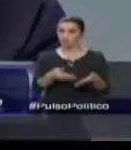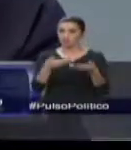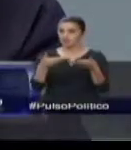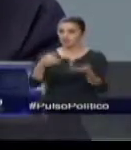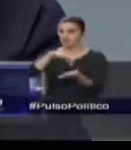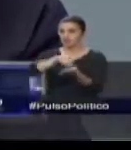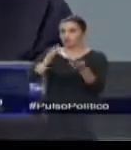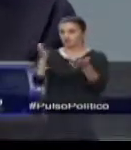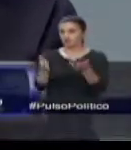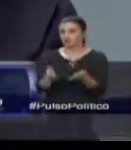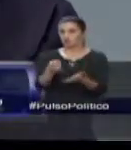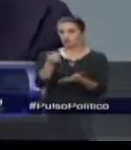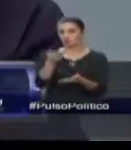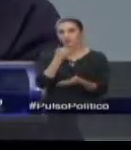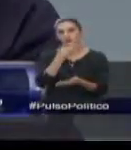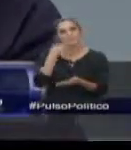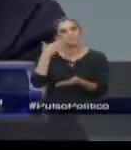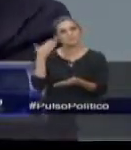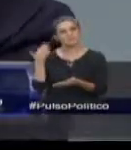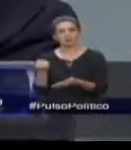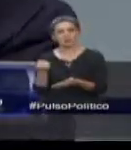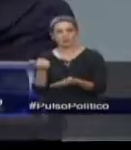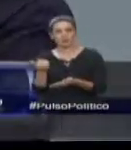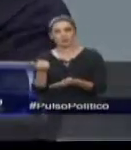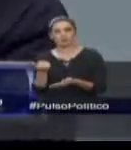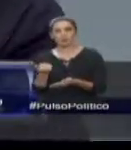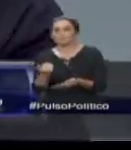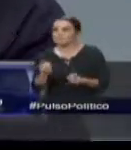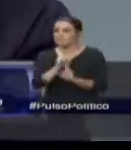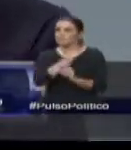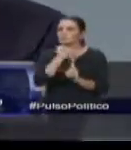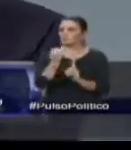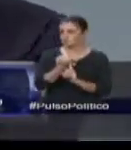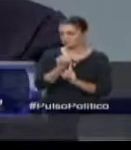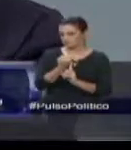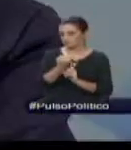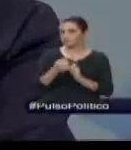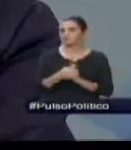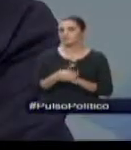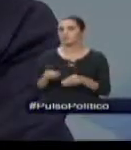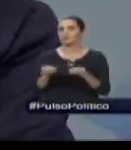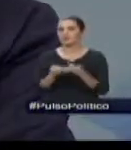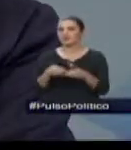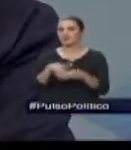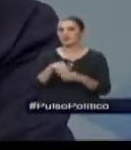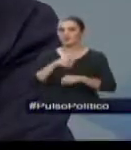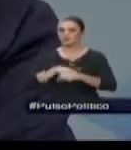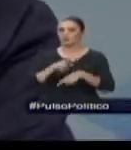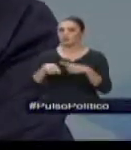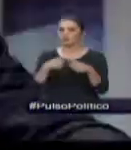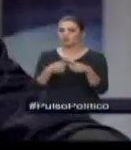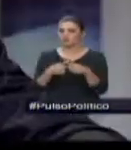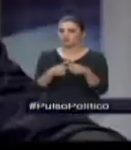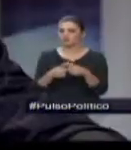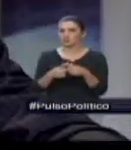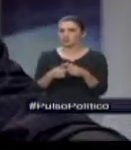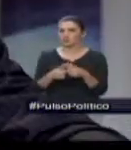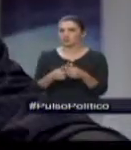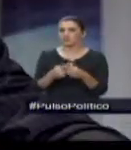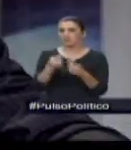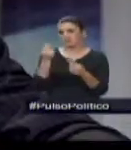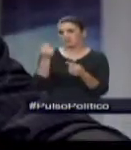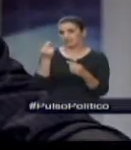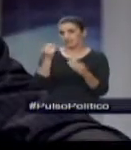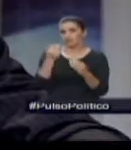los ciudadanos una mejora en sus derechos más aún como lo decía luis fernando en una época donde efectivamente los ingresos